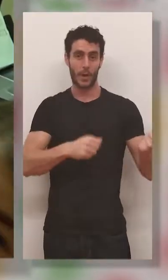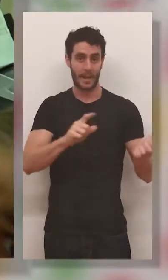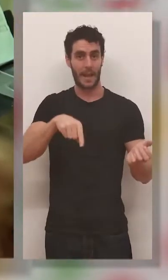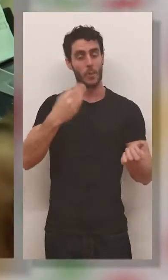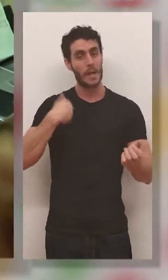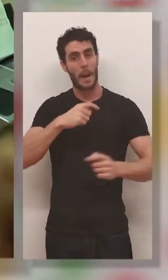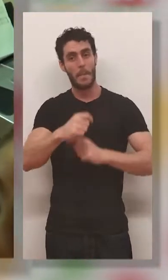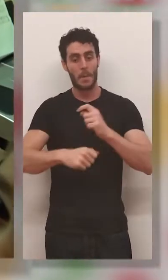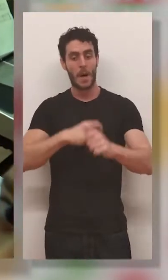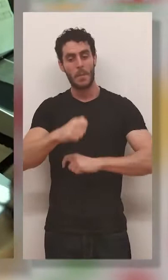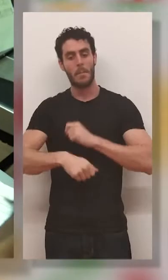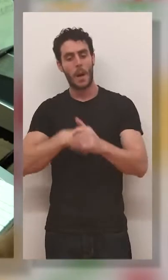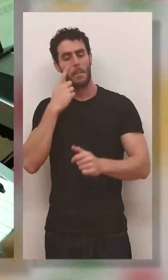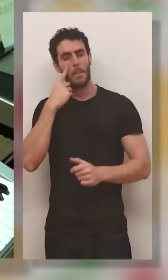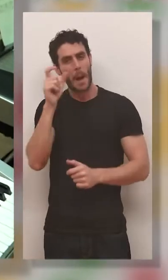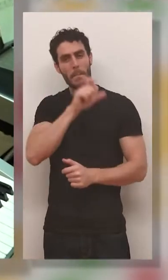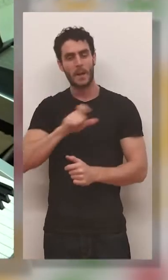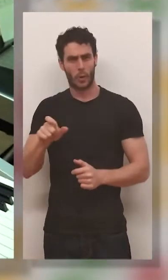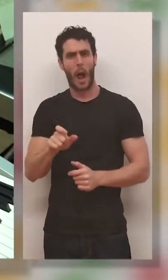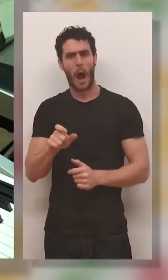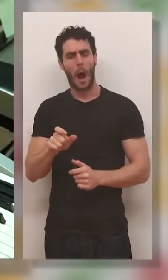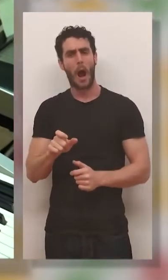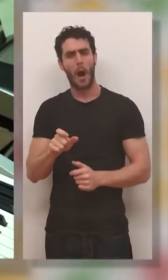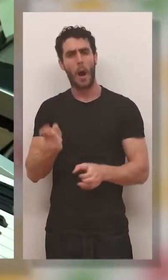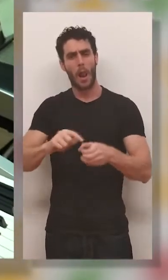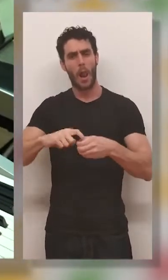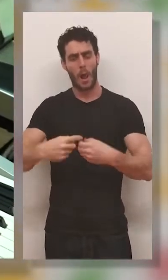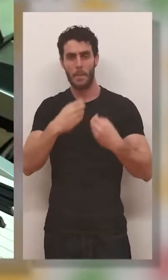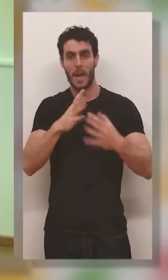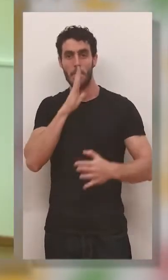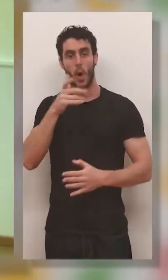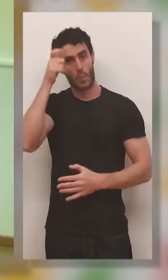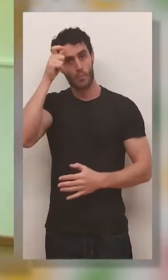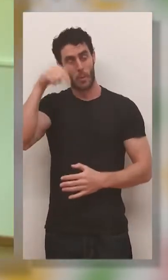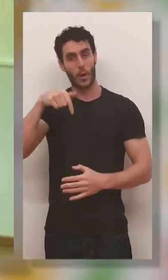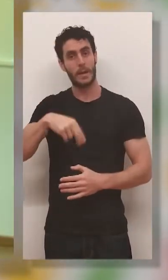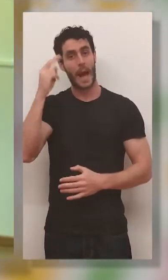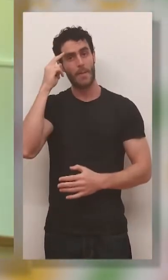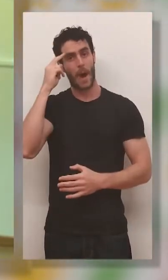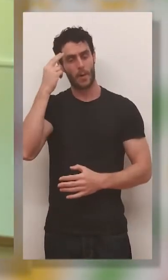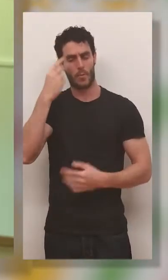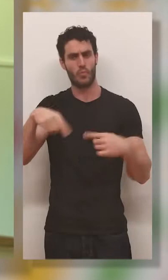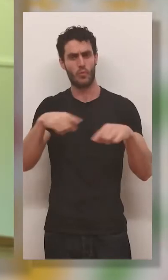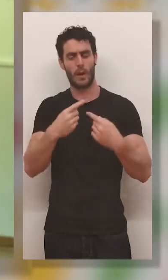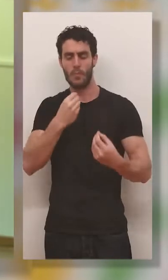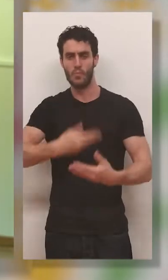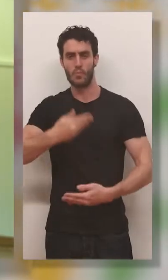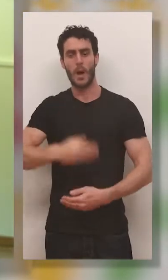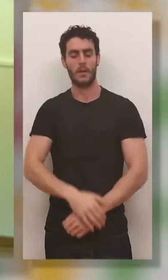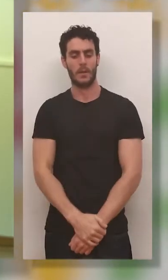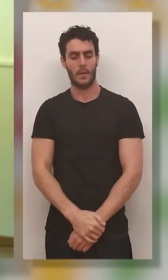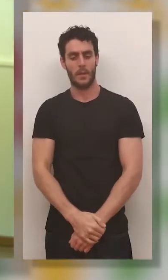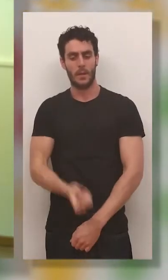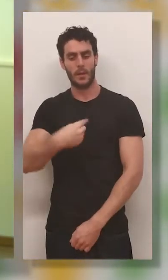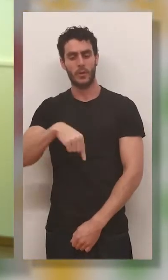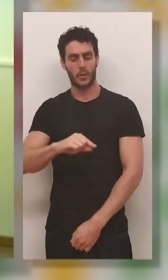pues al ver que la gente respondía, ¿no? Porque la verdad es que Alfaro es bastante musical y la gente ha respondido siempre, pues